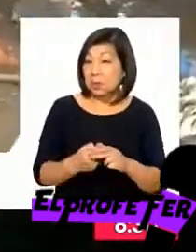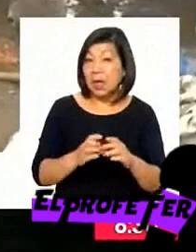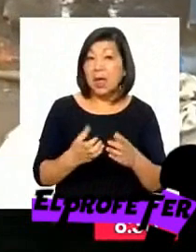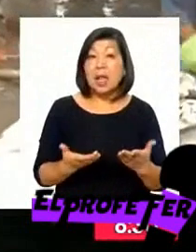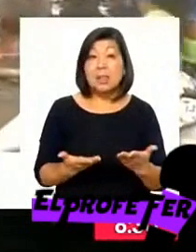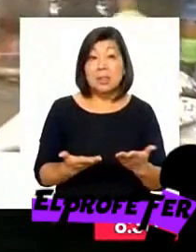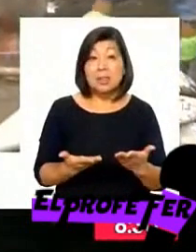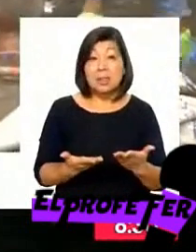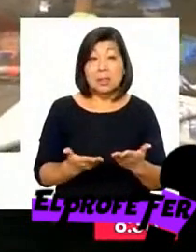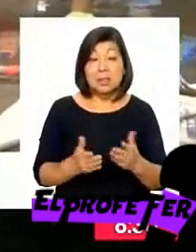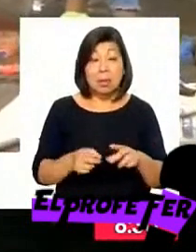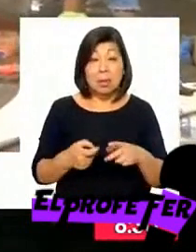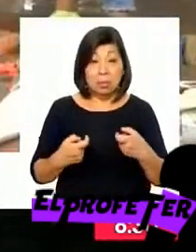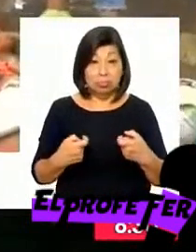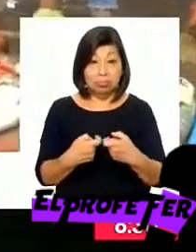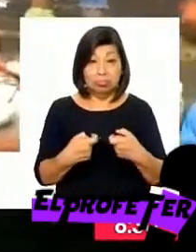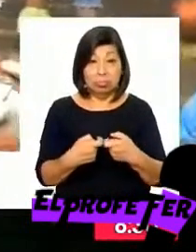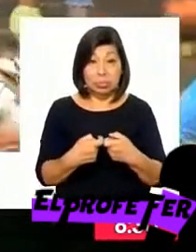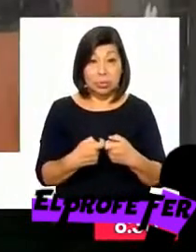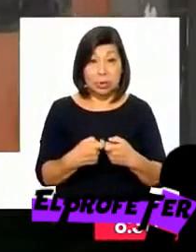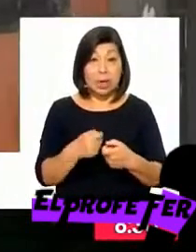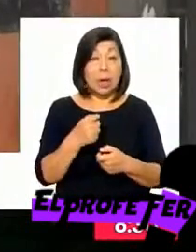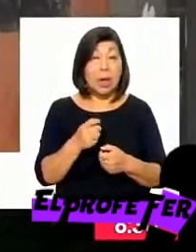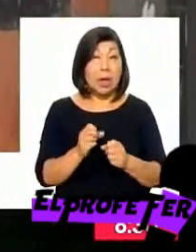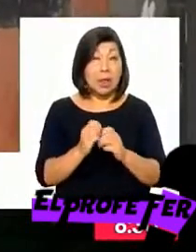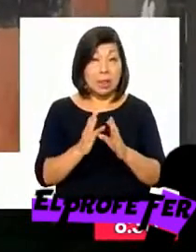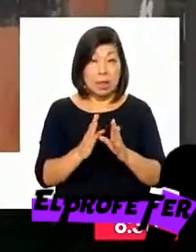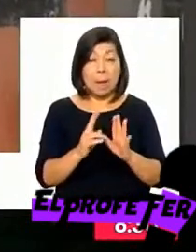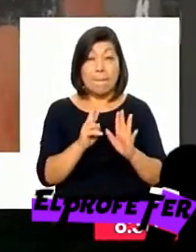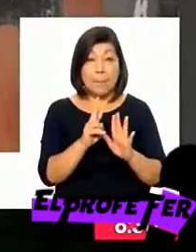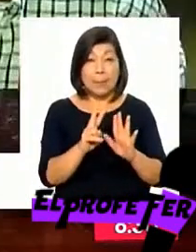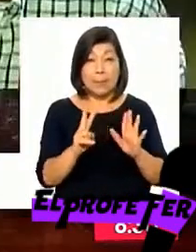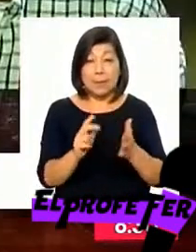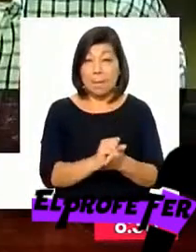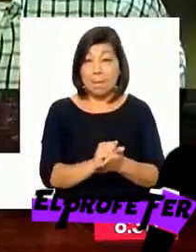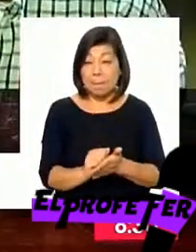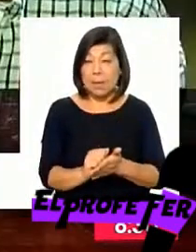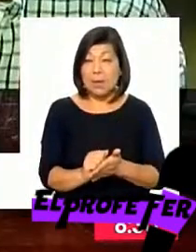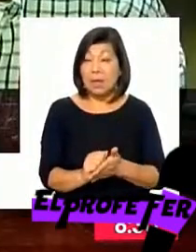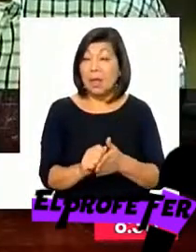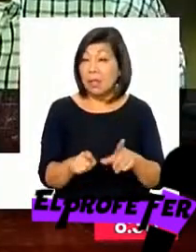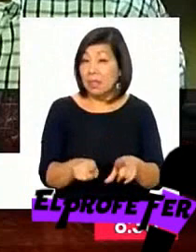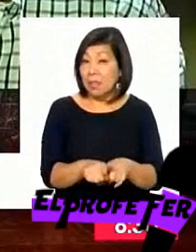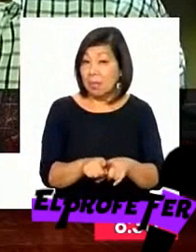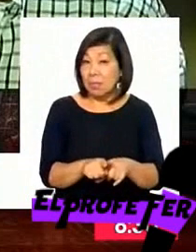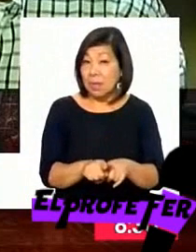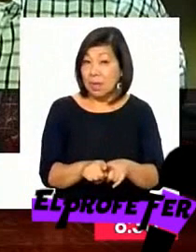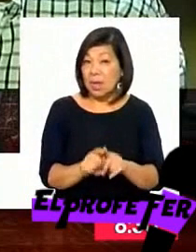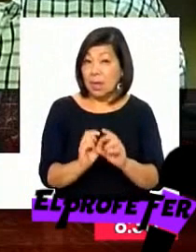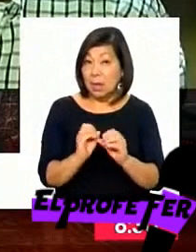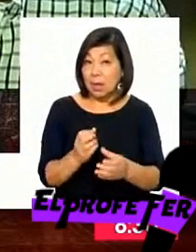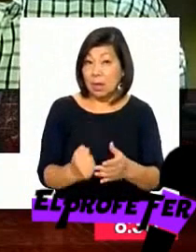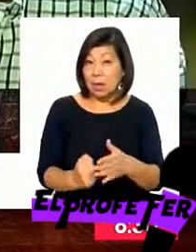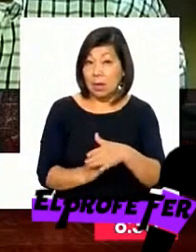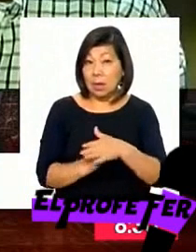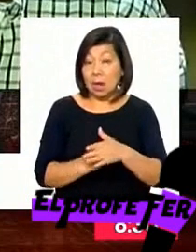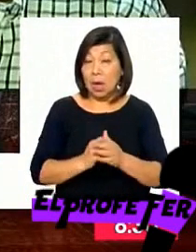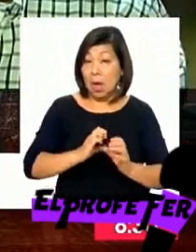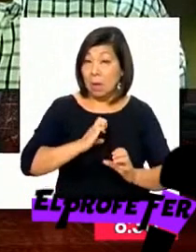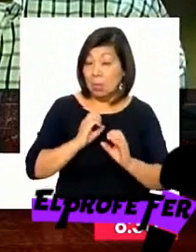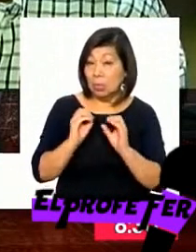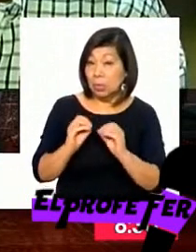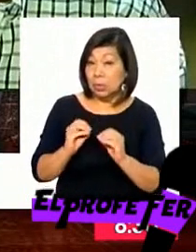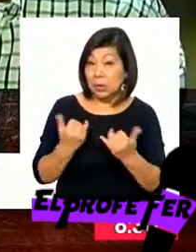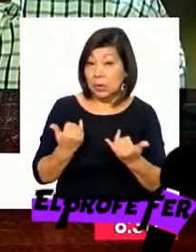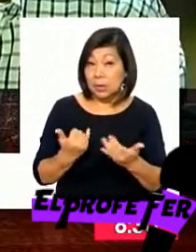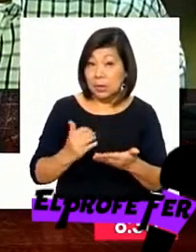clases, pero de manera virtual, a partir del 27 de este mes, ¿también se va a impartir lo que es el soporte emocional a través